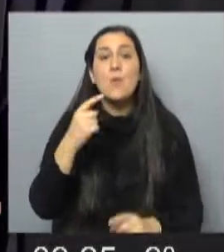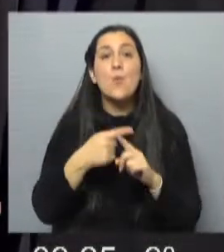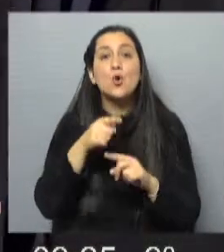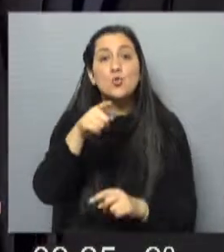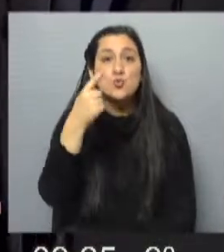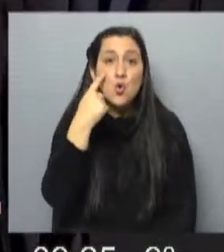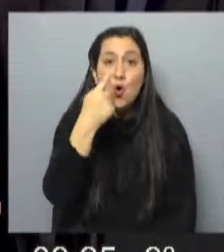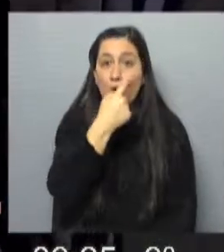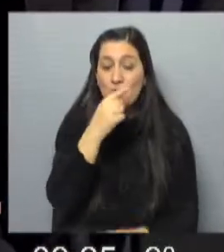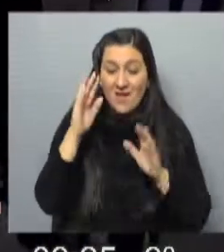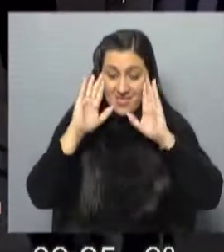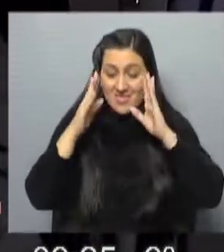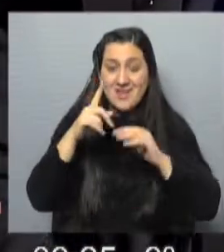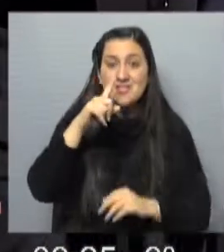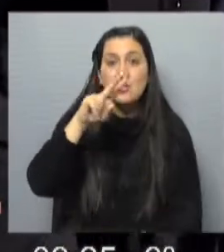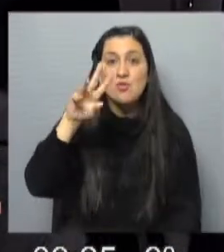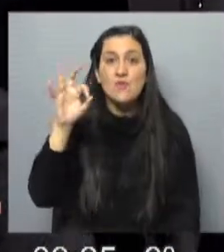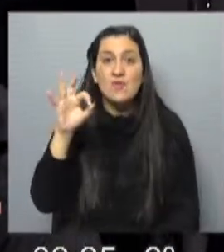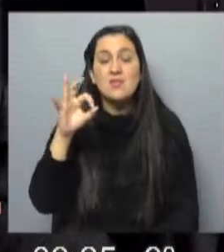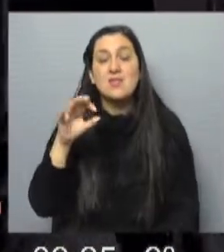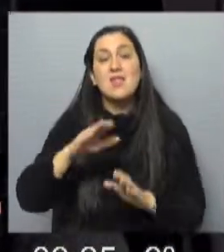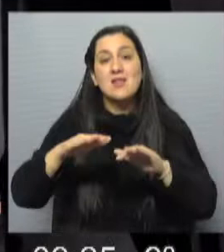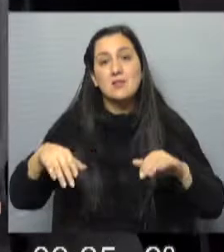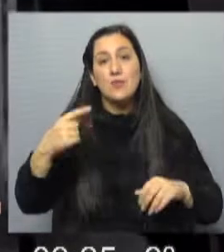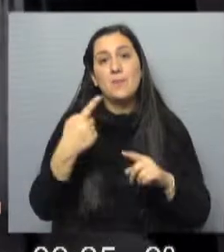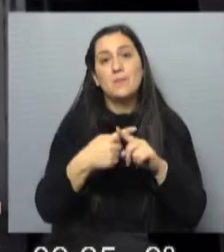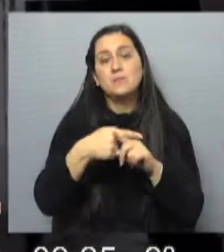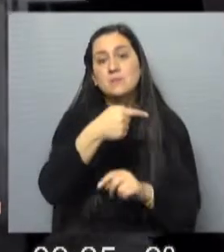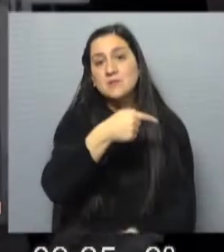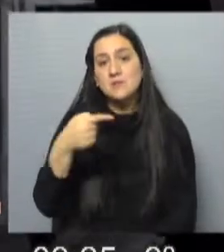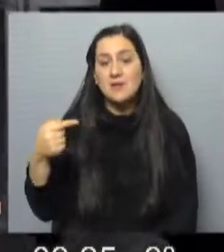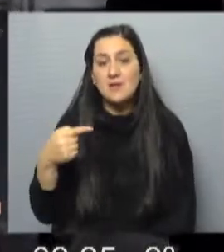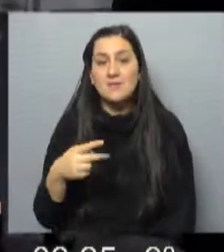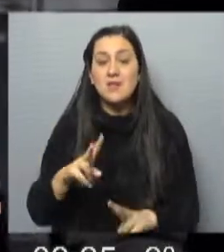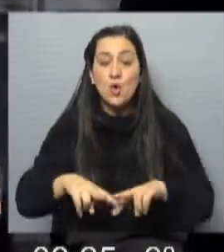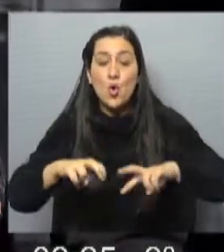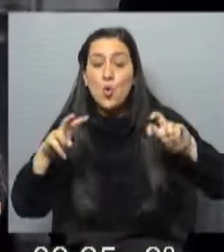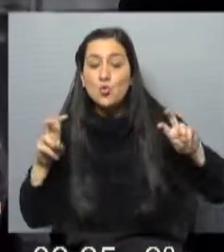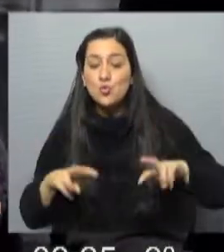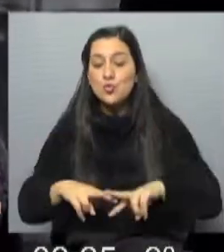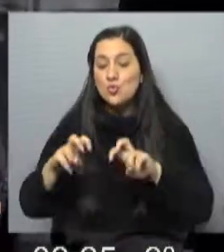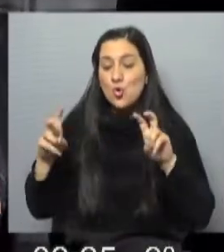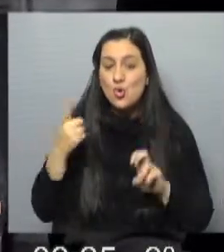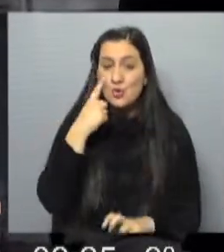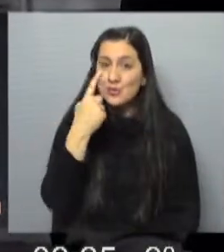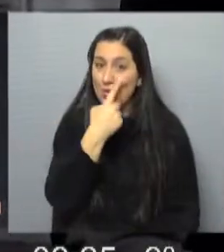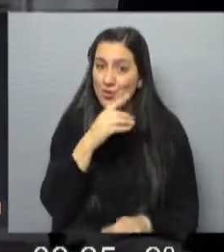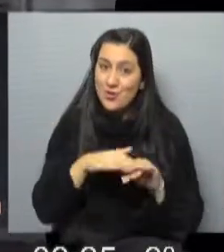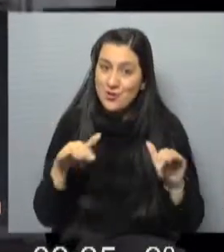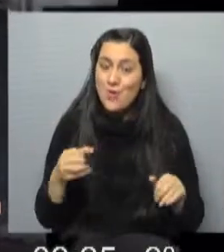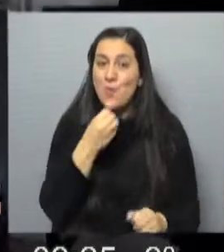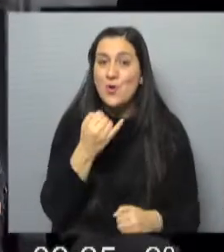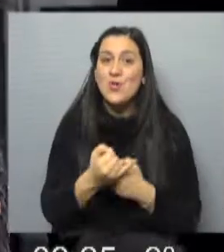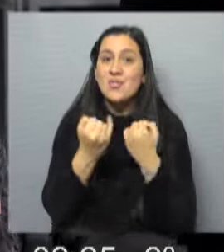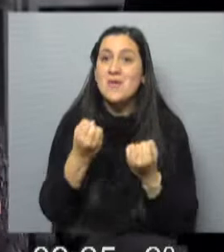unos 120 niños y niñas por semana. Los van a pesquisar. ¿Cómo es el origen de este convenio? Bueno, buenos